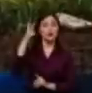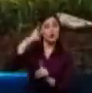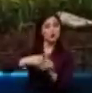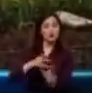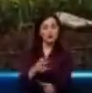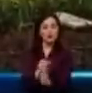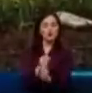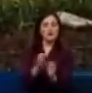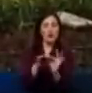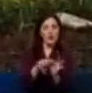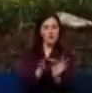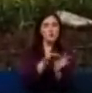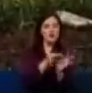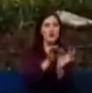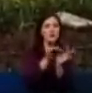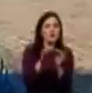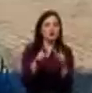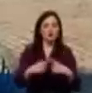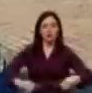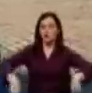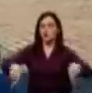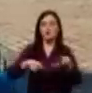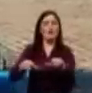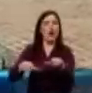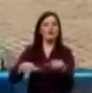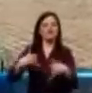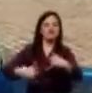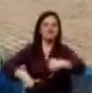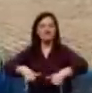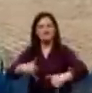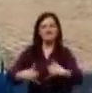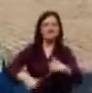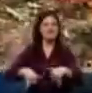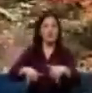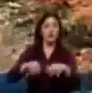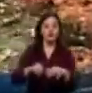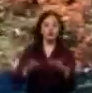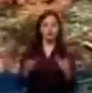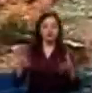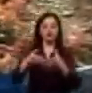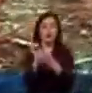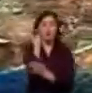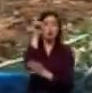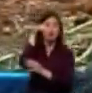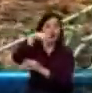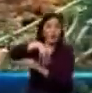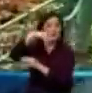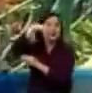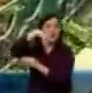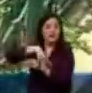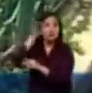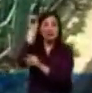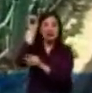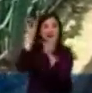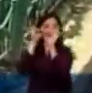se realizó la restauración del espacio recreacional, la fuente patrimonial, y se mejoró también las